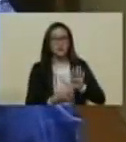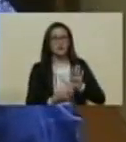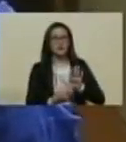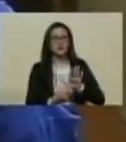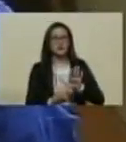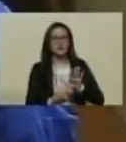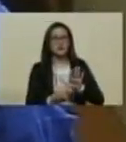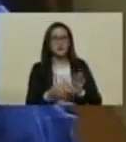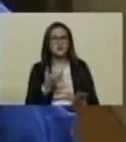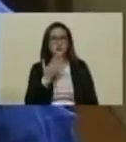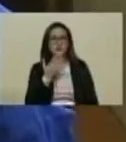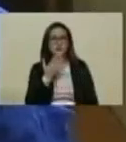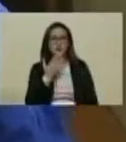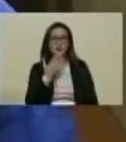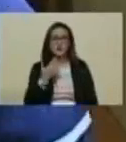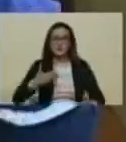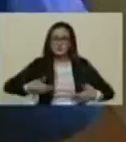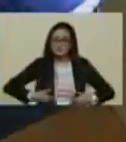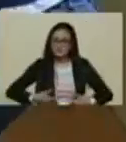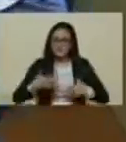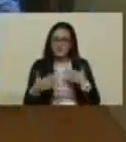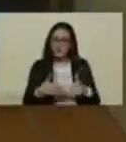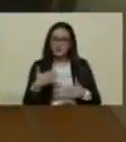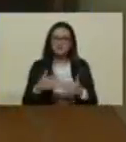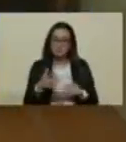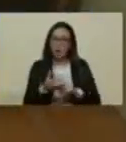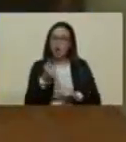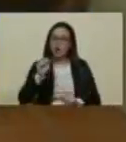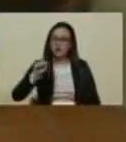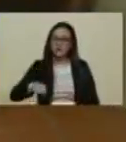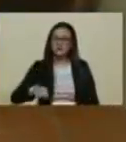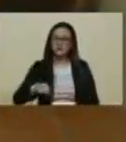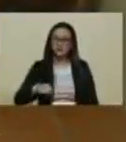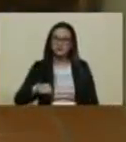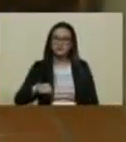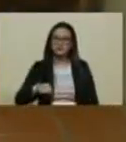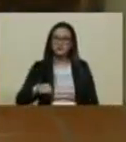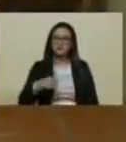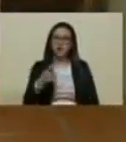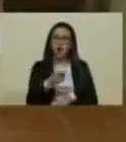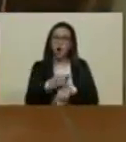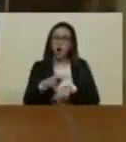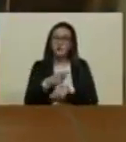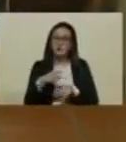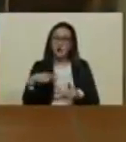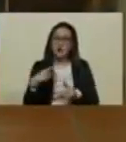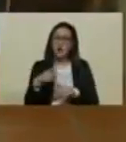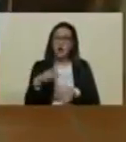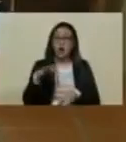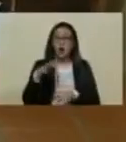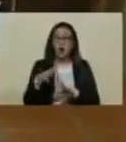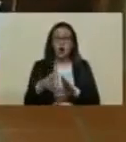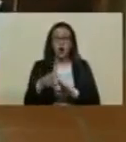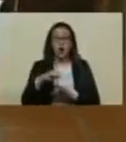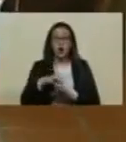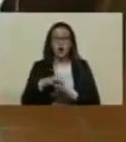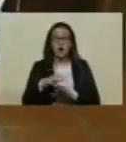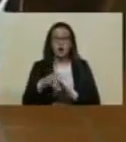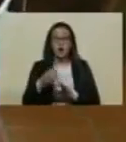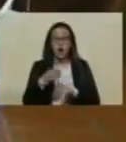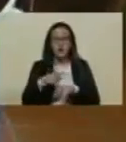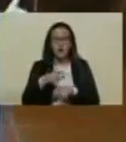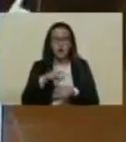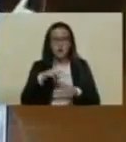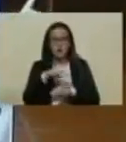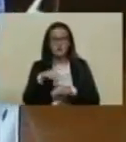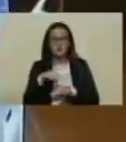cuando uno se propone hacer las cosas, lo logra, porque ha sido gobierno nacional, Consejo Federal de Gobierno, gobierno municipal